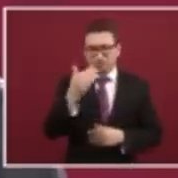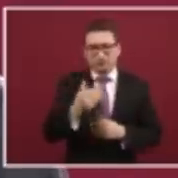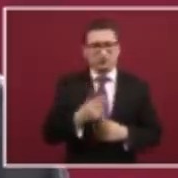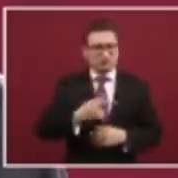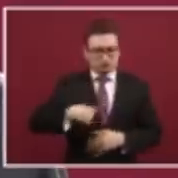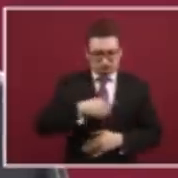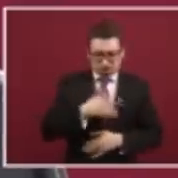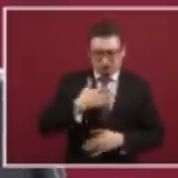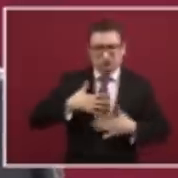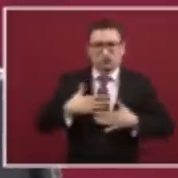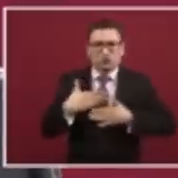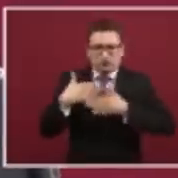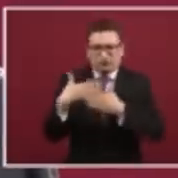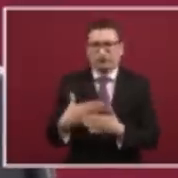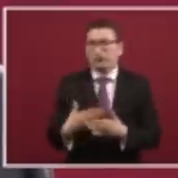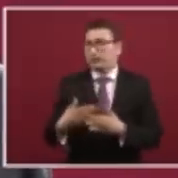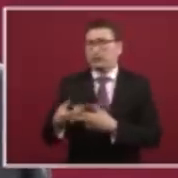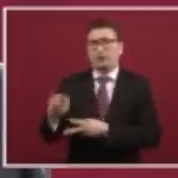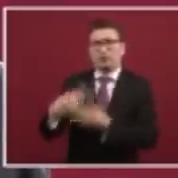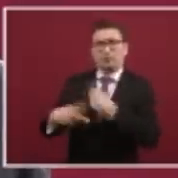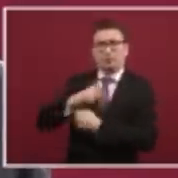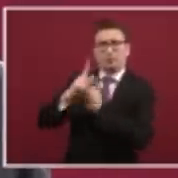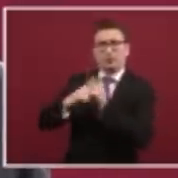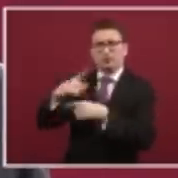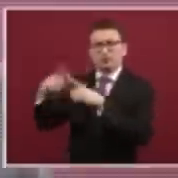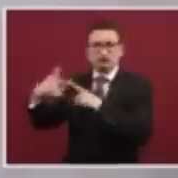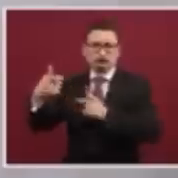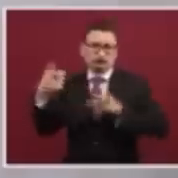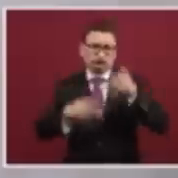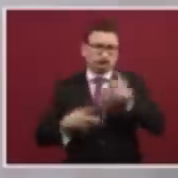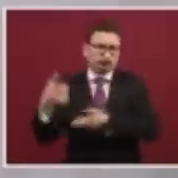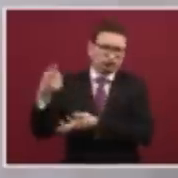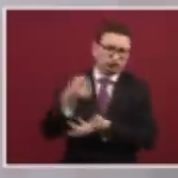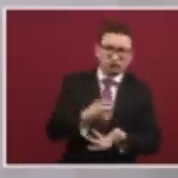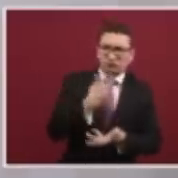está llegando la inversión.